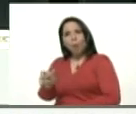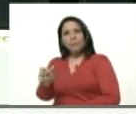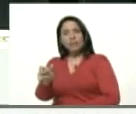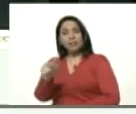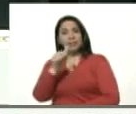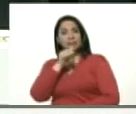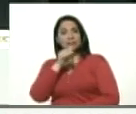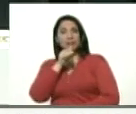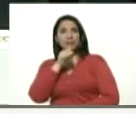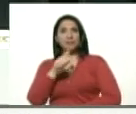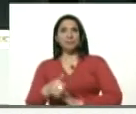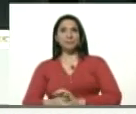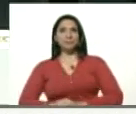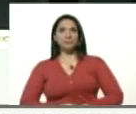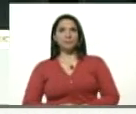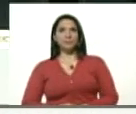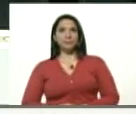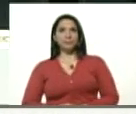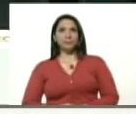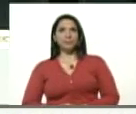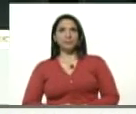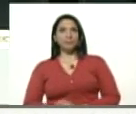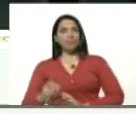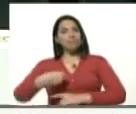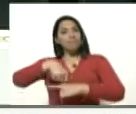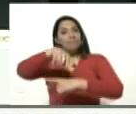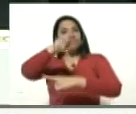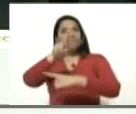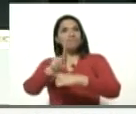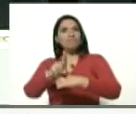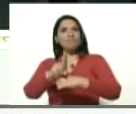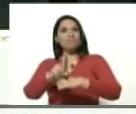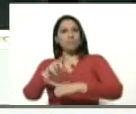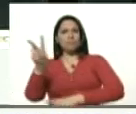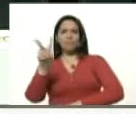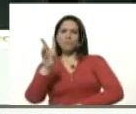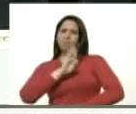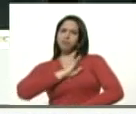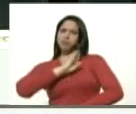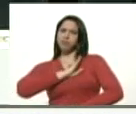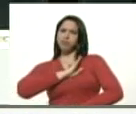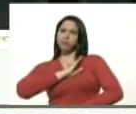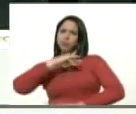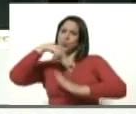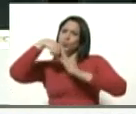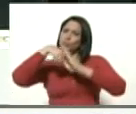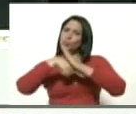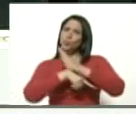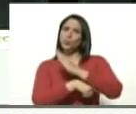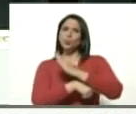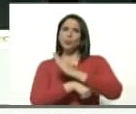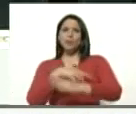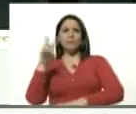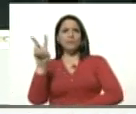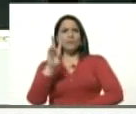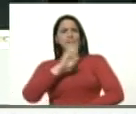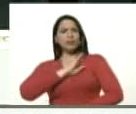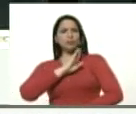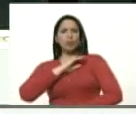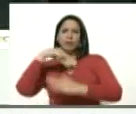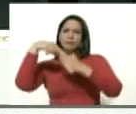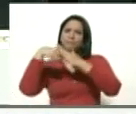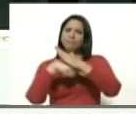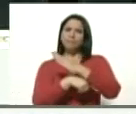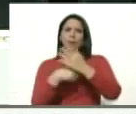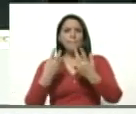han sido protagonistas de la venezolanidad profunda. La venezolanidad.